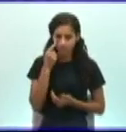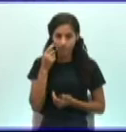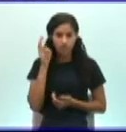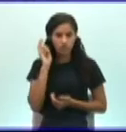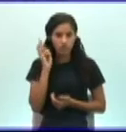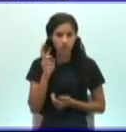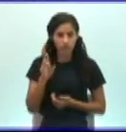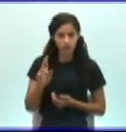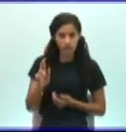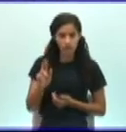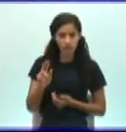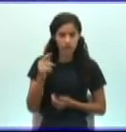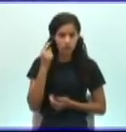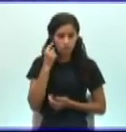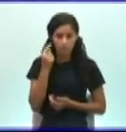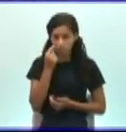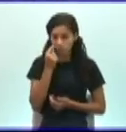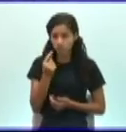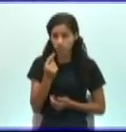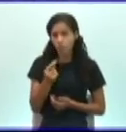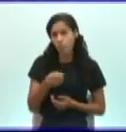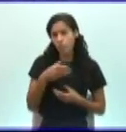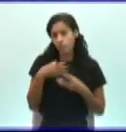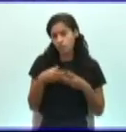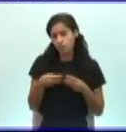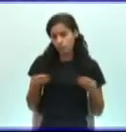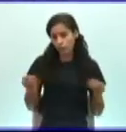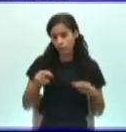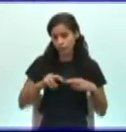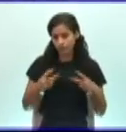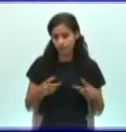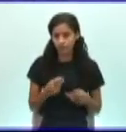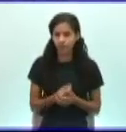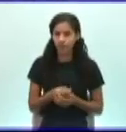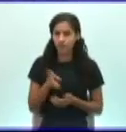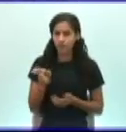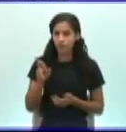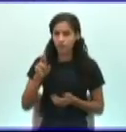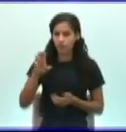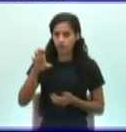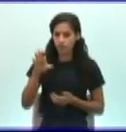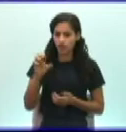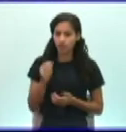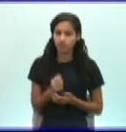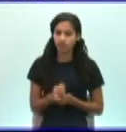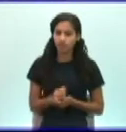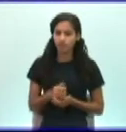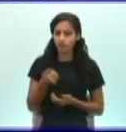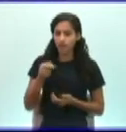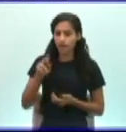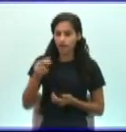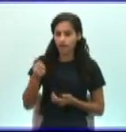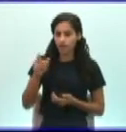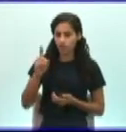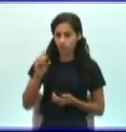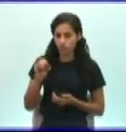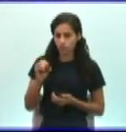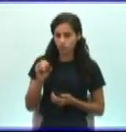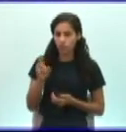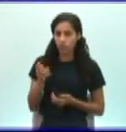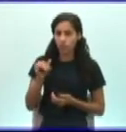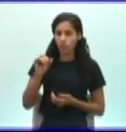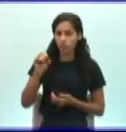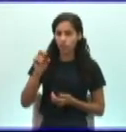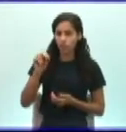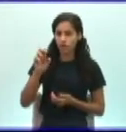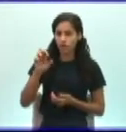rrr lo escuchamos suave. Escuchen nuevamente. Puré, arado,